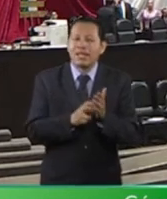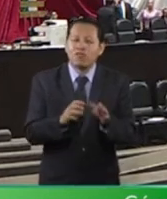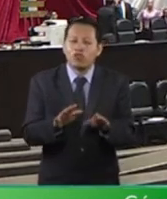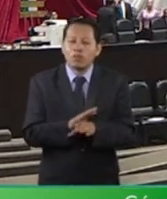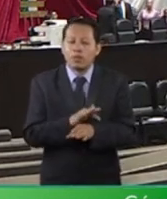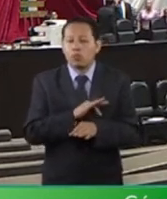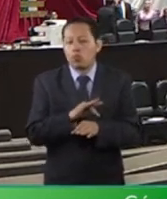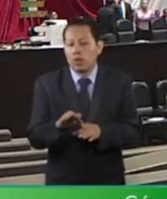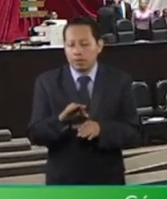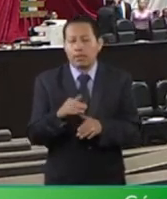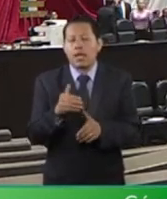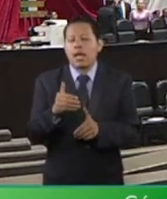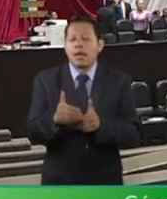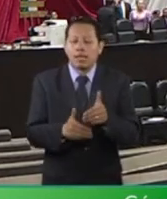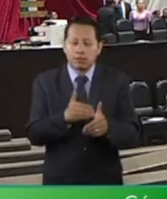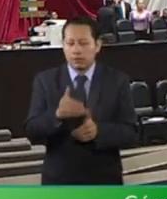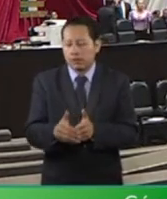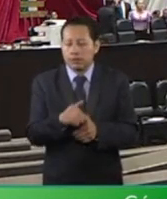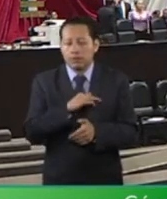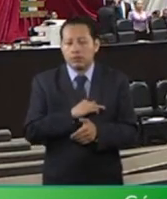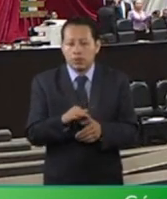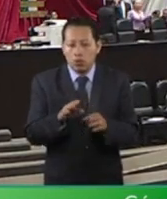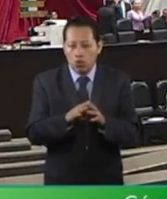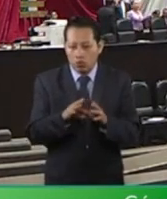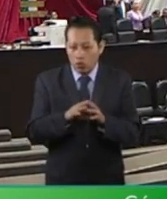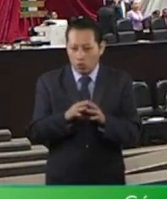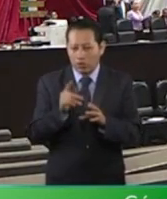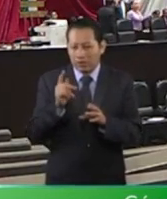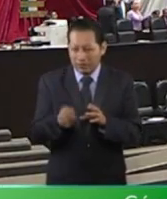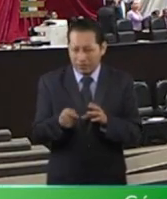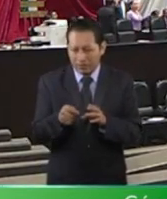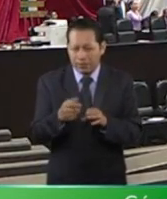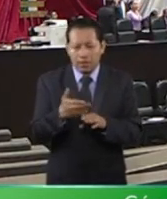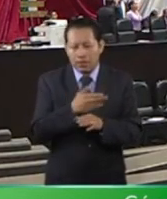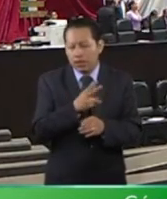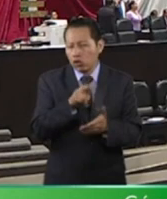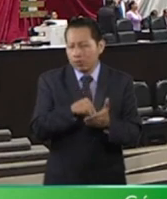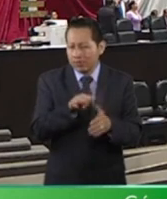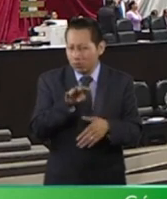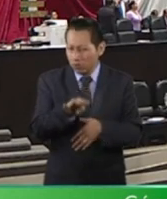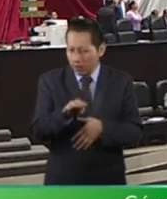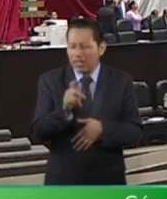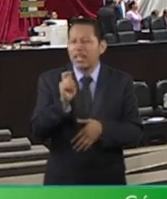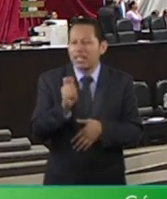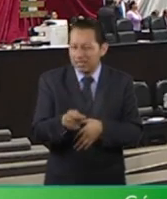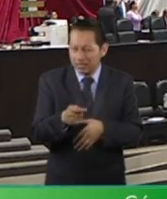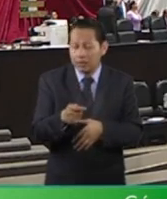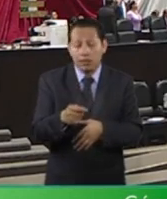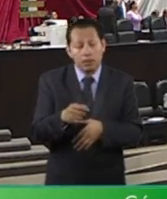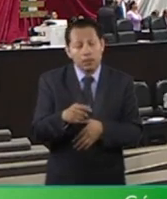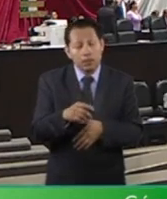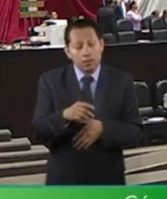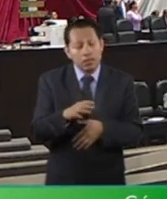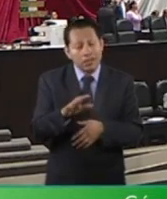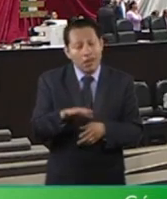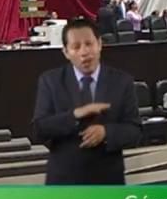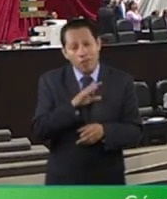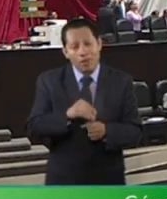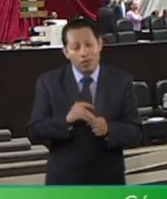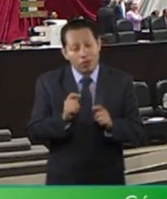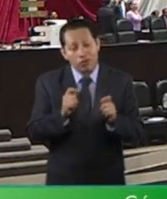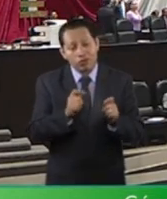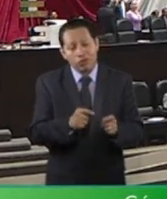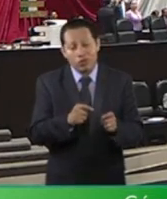avanzará de derecho lo que ha sido un hecho desde 2019, la entrega completa a no solo